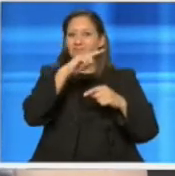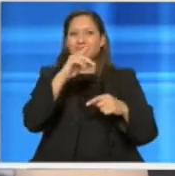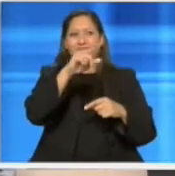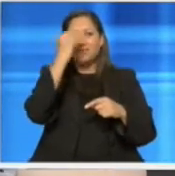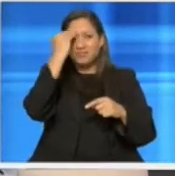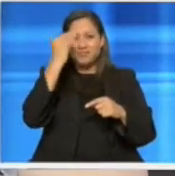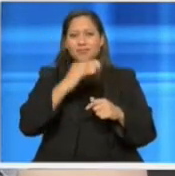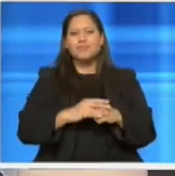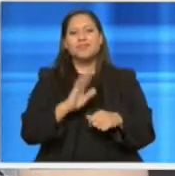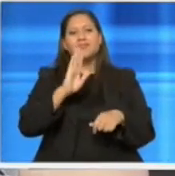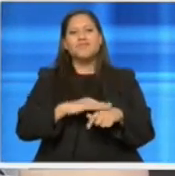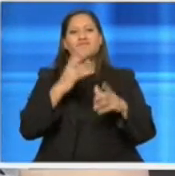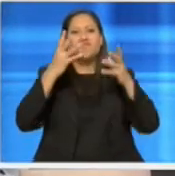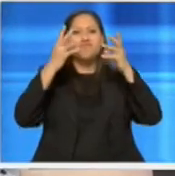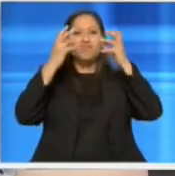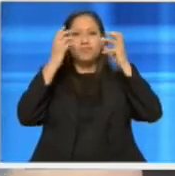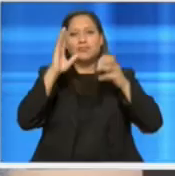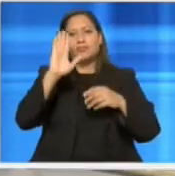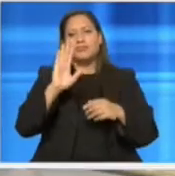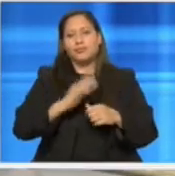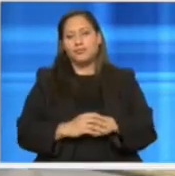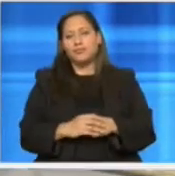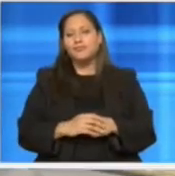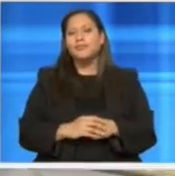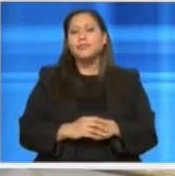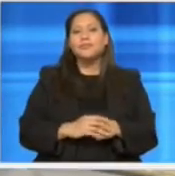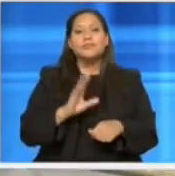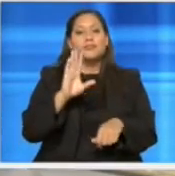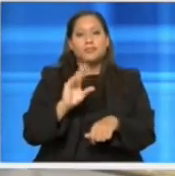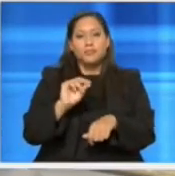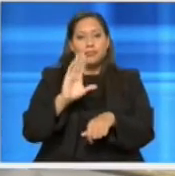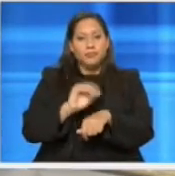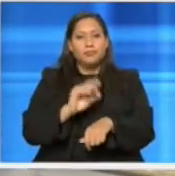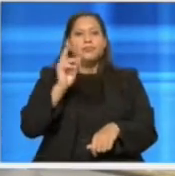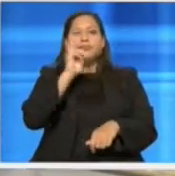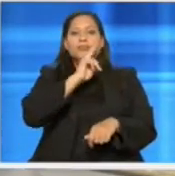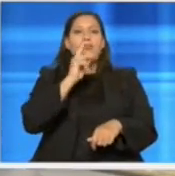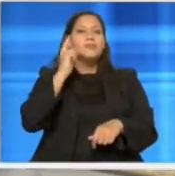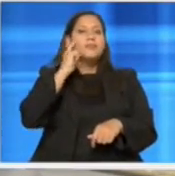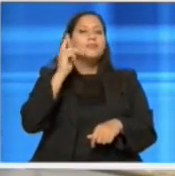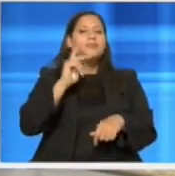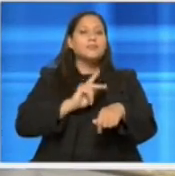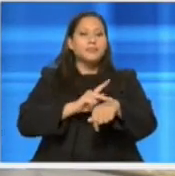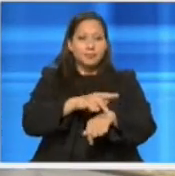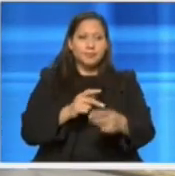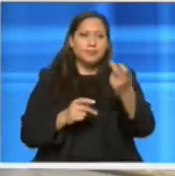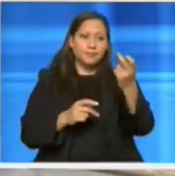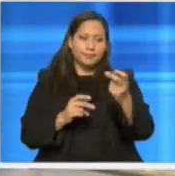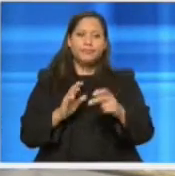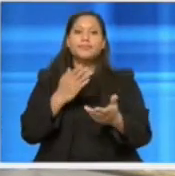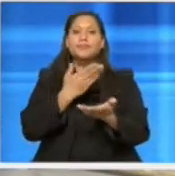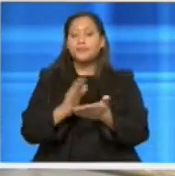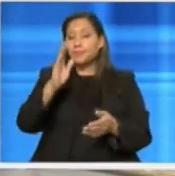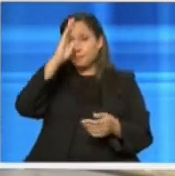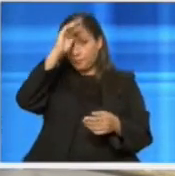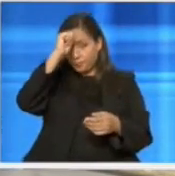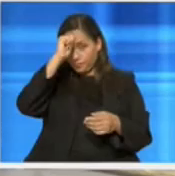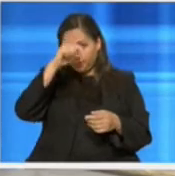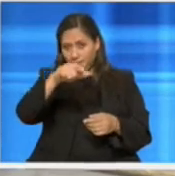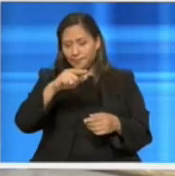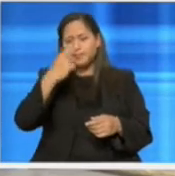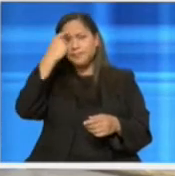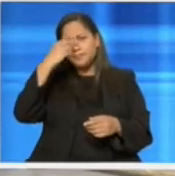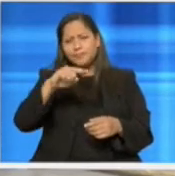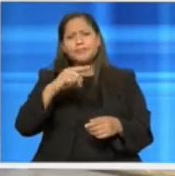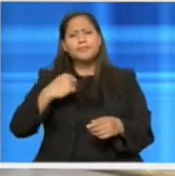arrugada de lo que estás. Y además que no permite oxigenar, ¿no? O respirar a la piel. Exacto. Además recordemos que